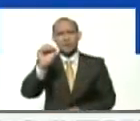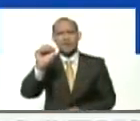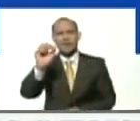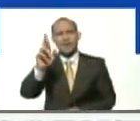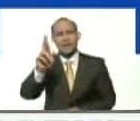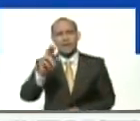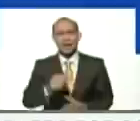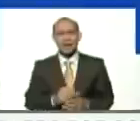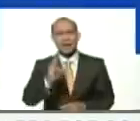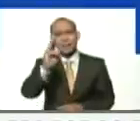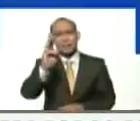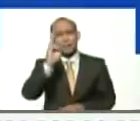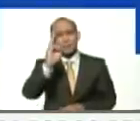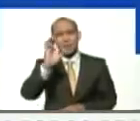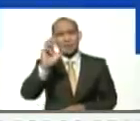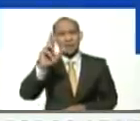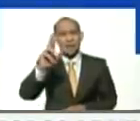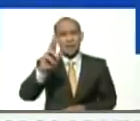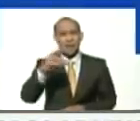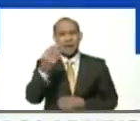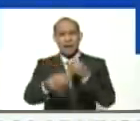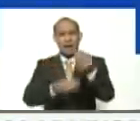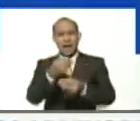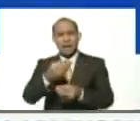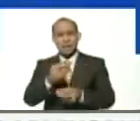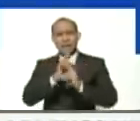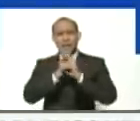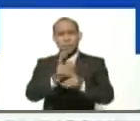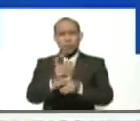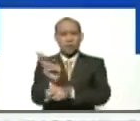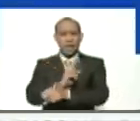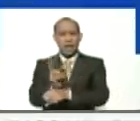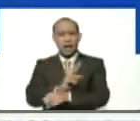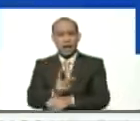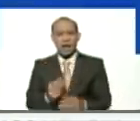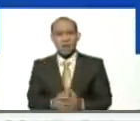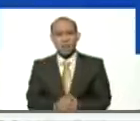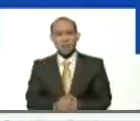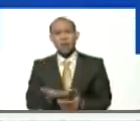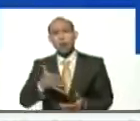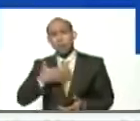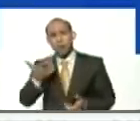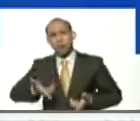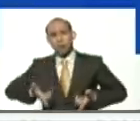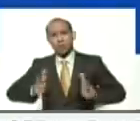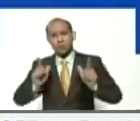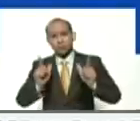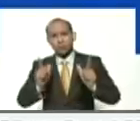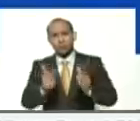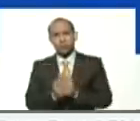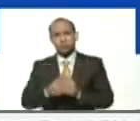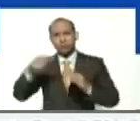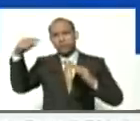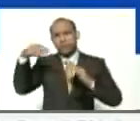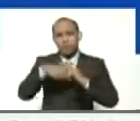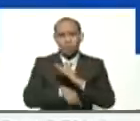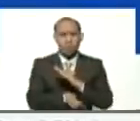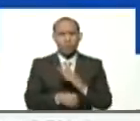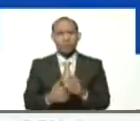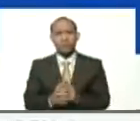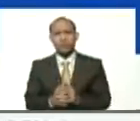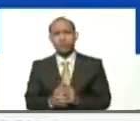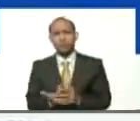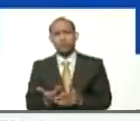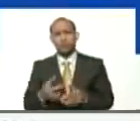que tienen resultados en un tiempo muy corto y que nos permitirá ahondar y profundizar en